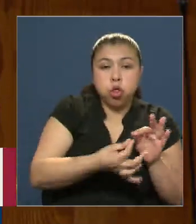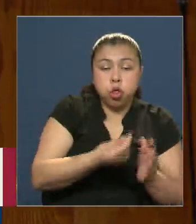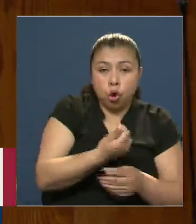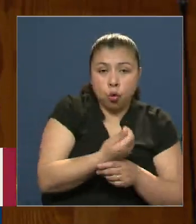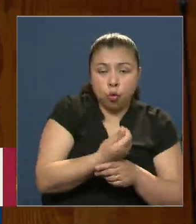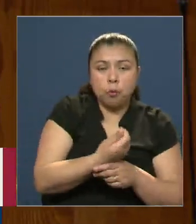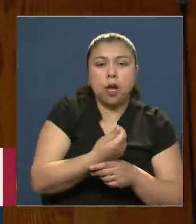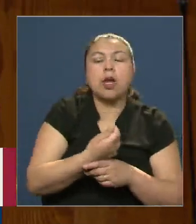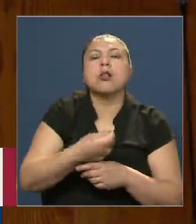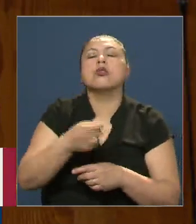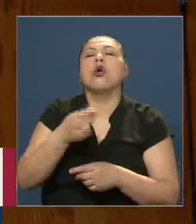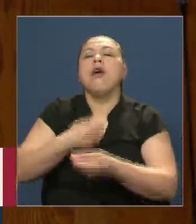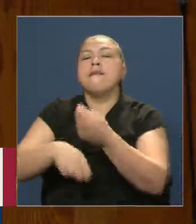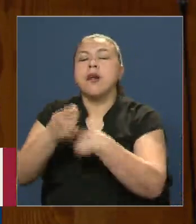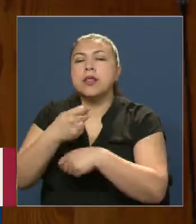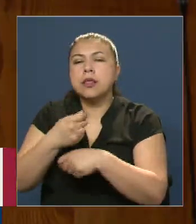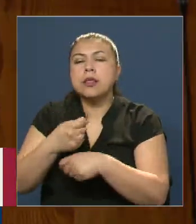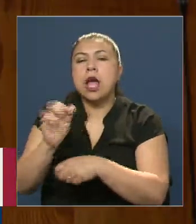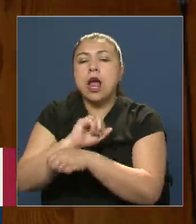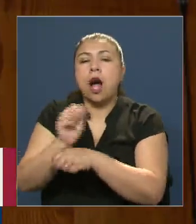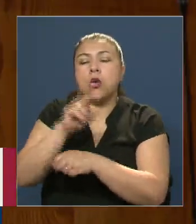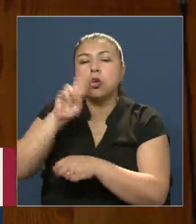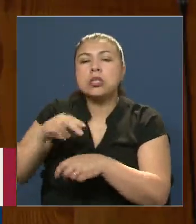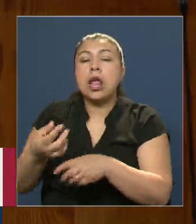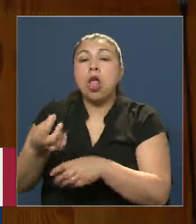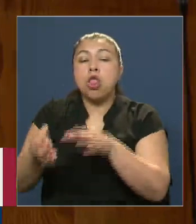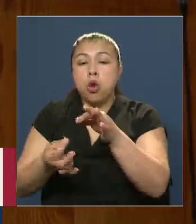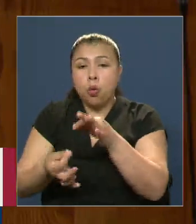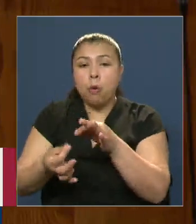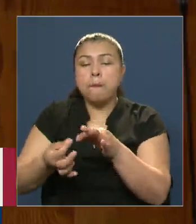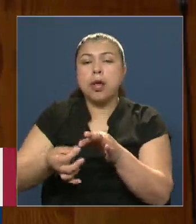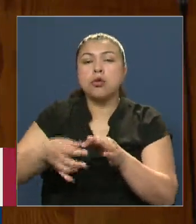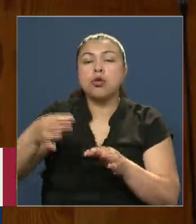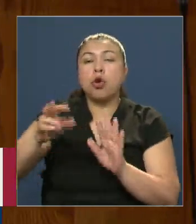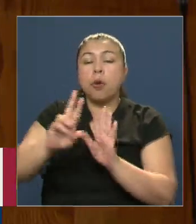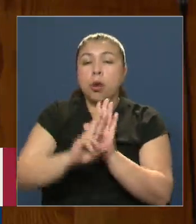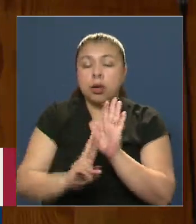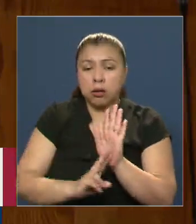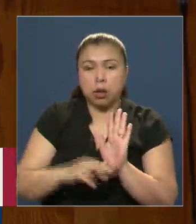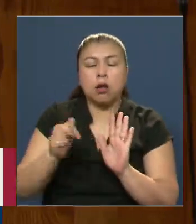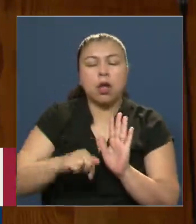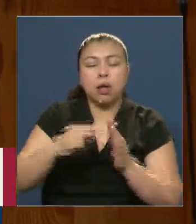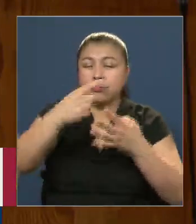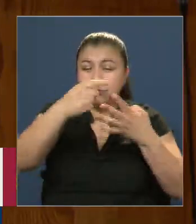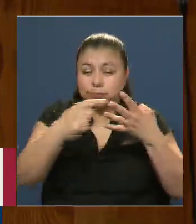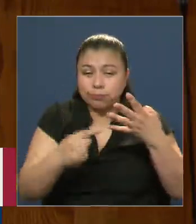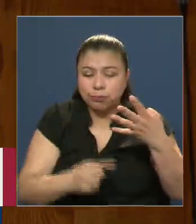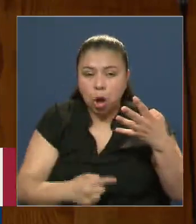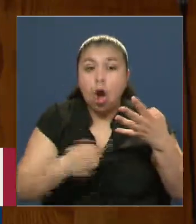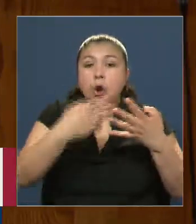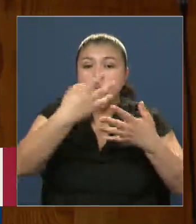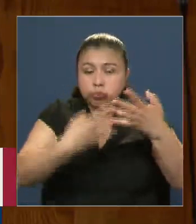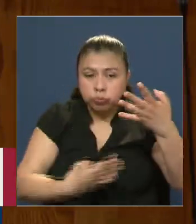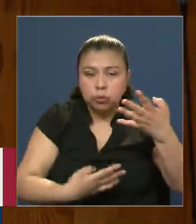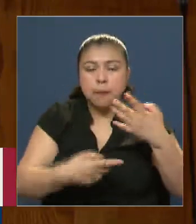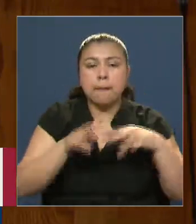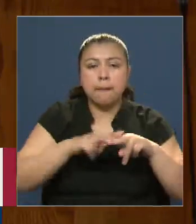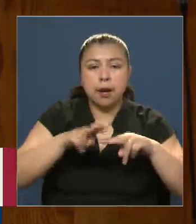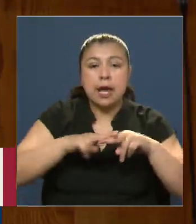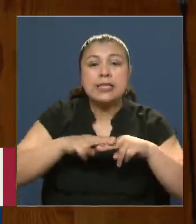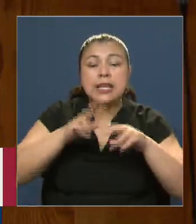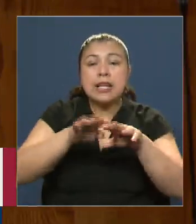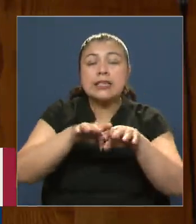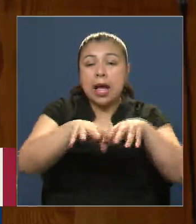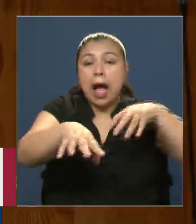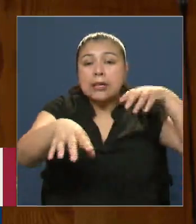los vehículos y crimen de guerra. Expresa asimismo que como una cuestión previa para la realización de esta asamblea y